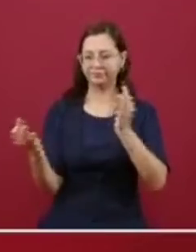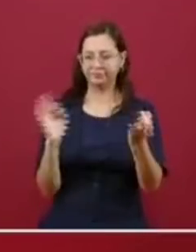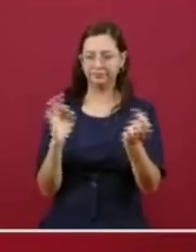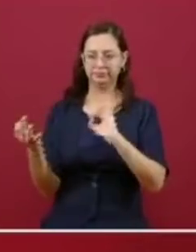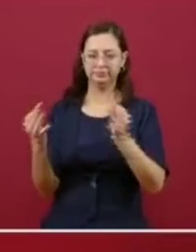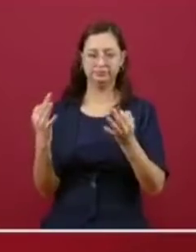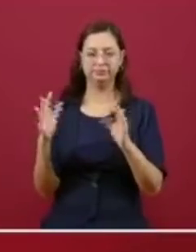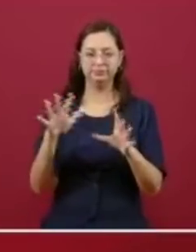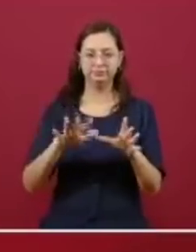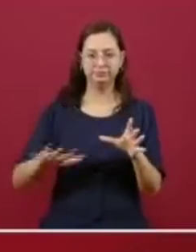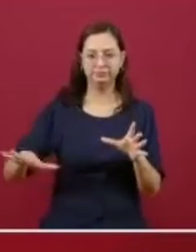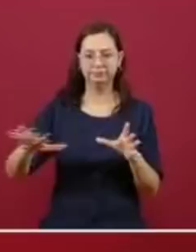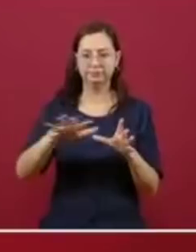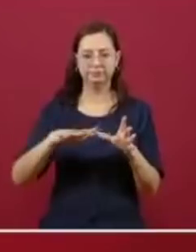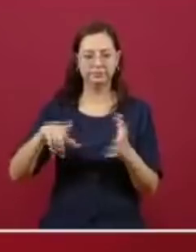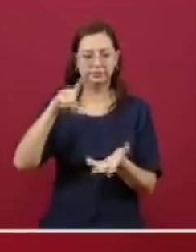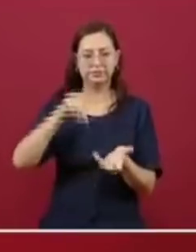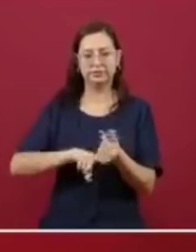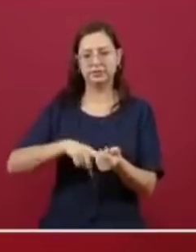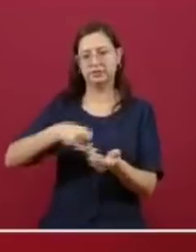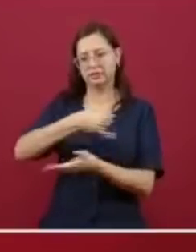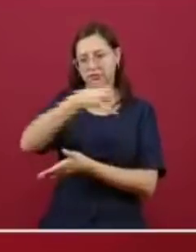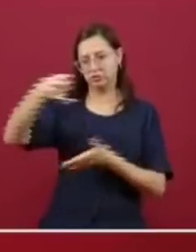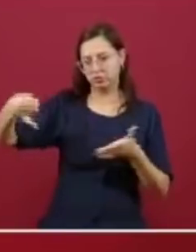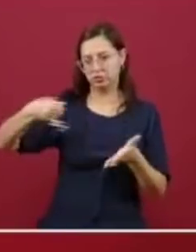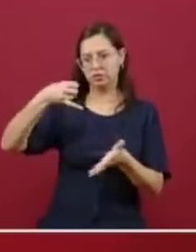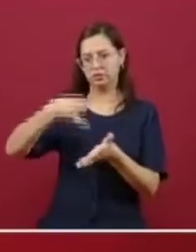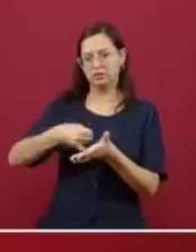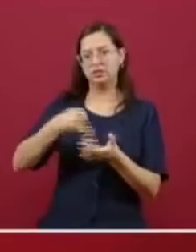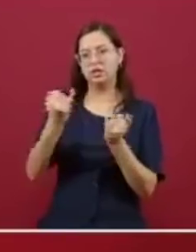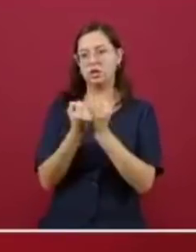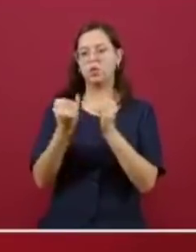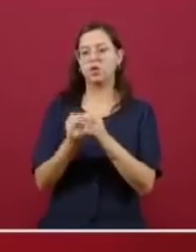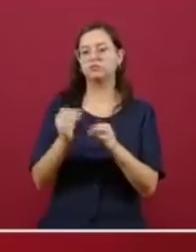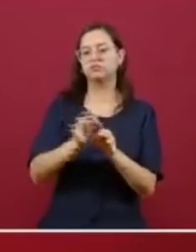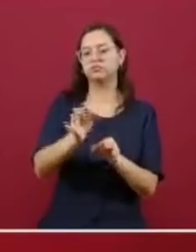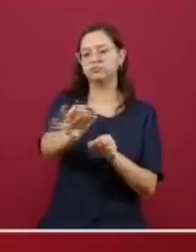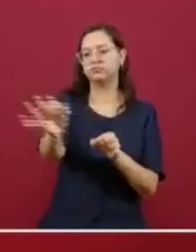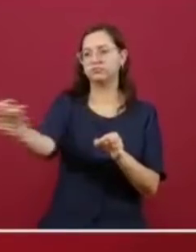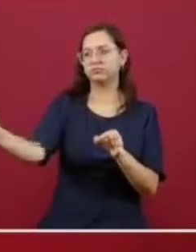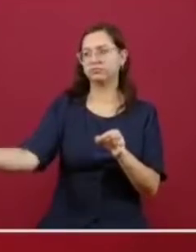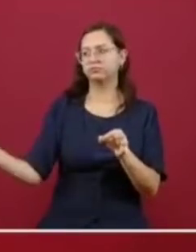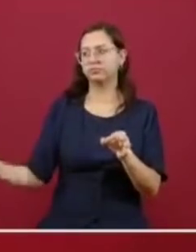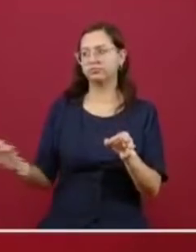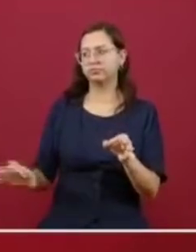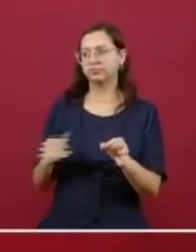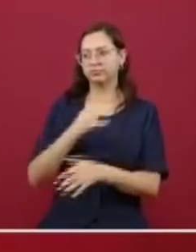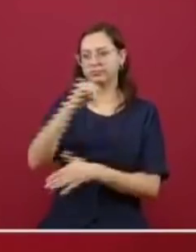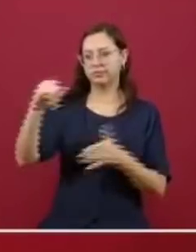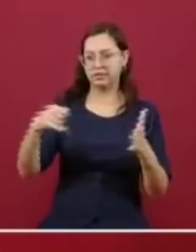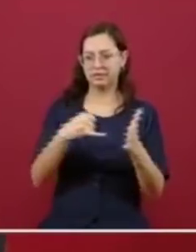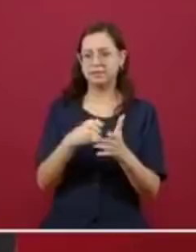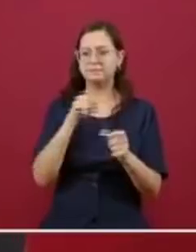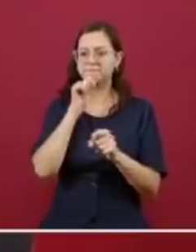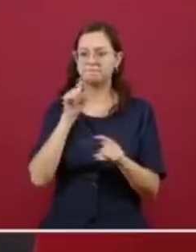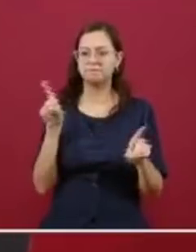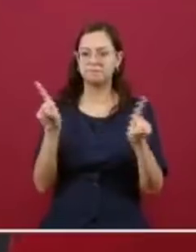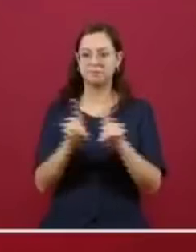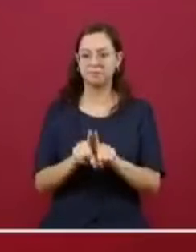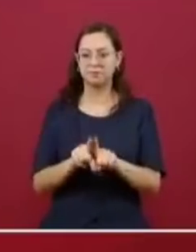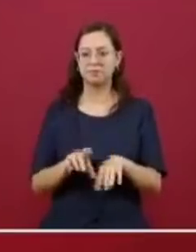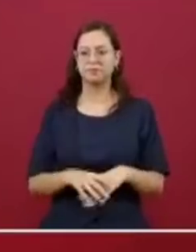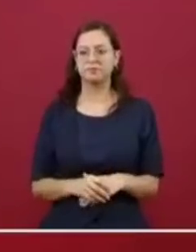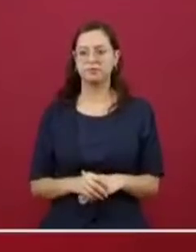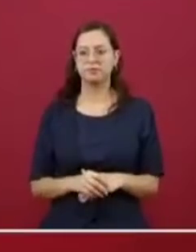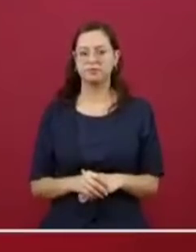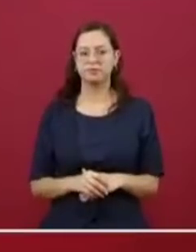isla, de las otras islas también, que están a su alrededor,